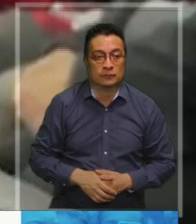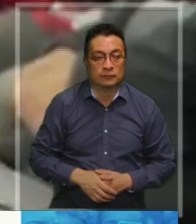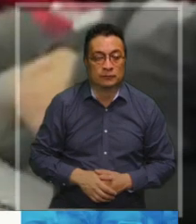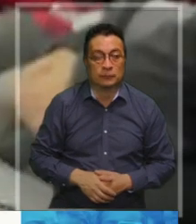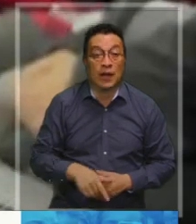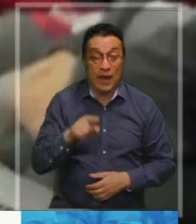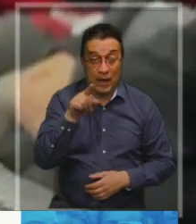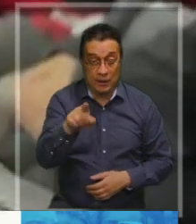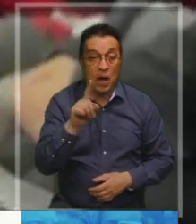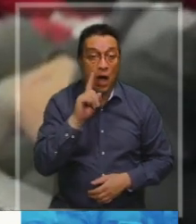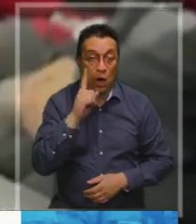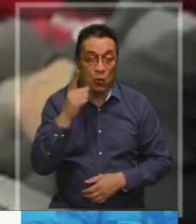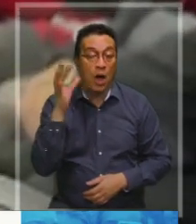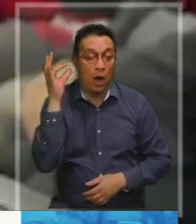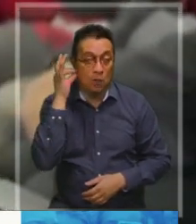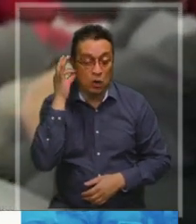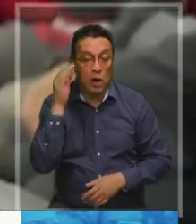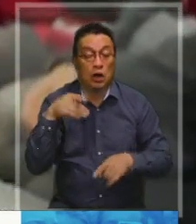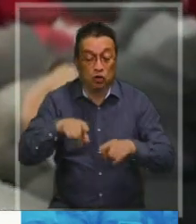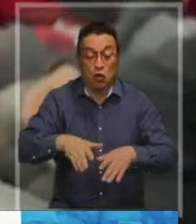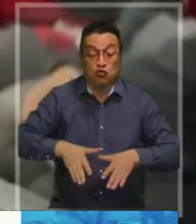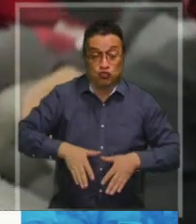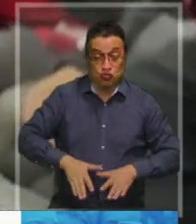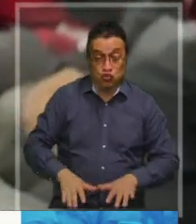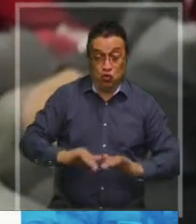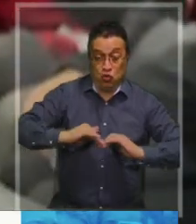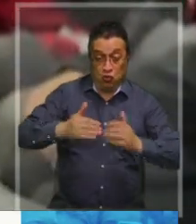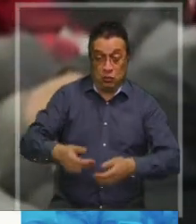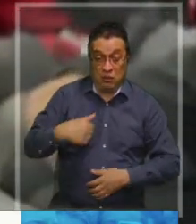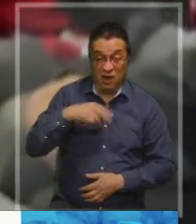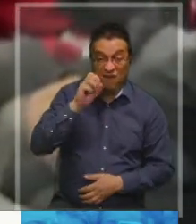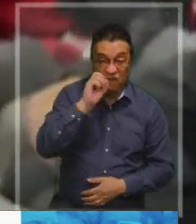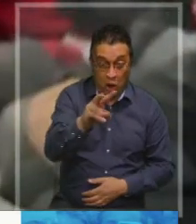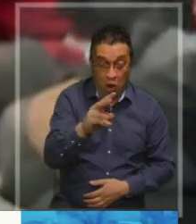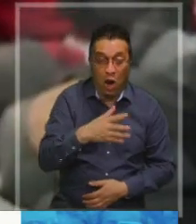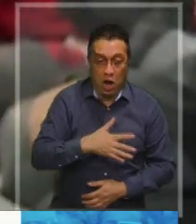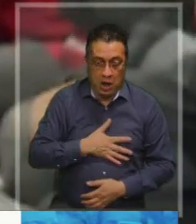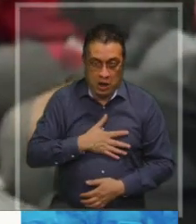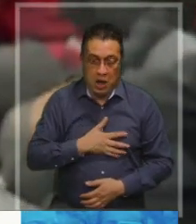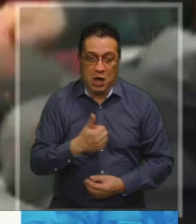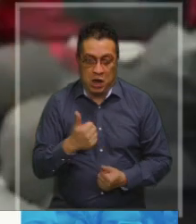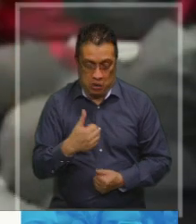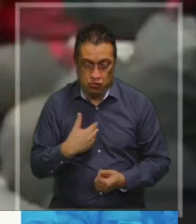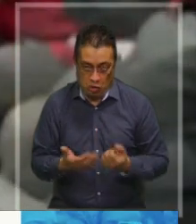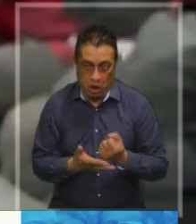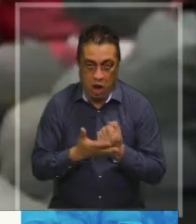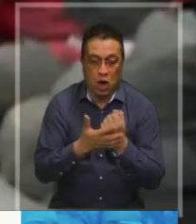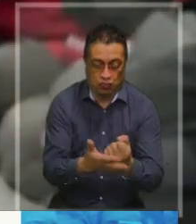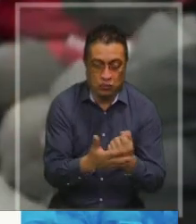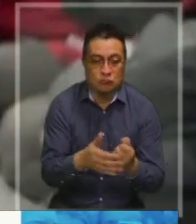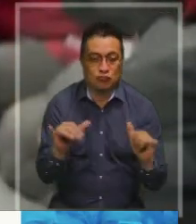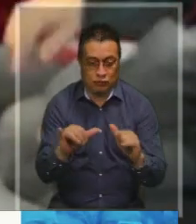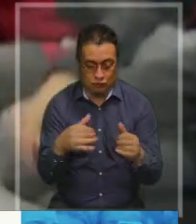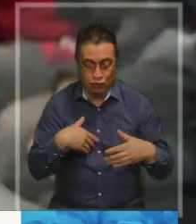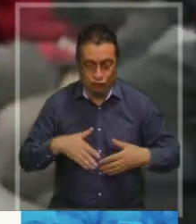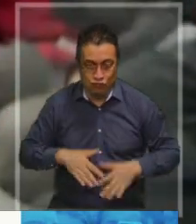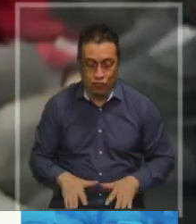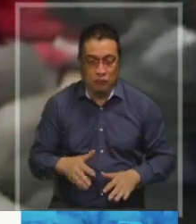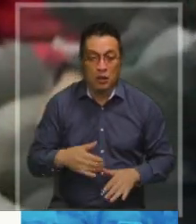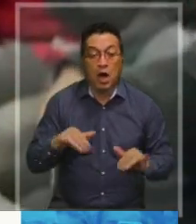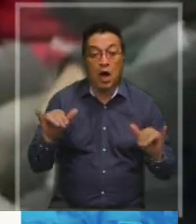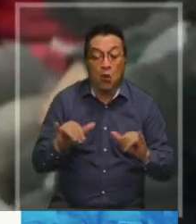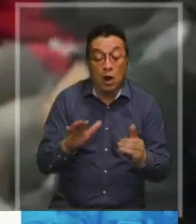ahí había una mujer que fue para dar a luz. Cuando vi a la mujer tuve un buen sentimiento de ayudar y ayudar a la bebé. Quizás la bebé no